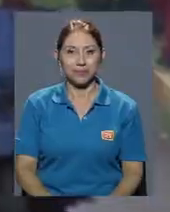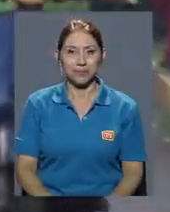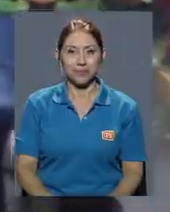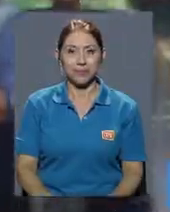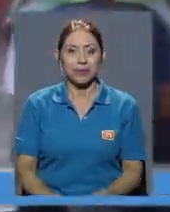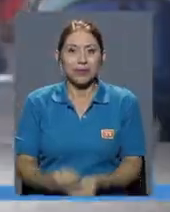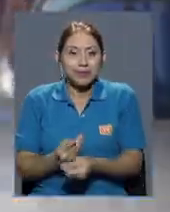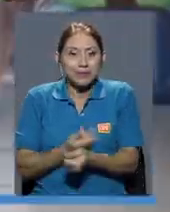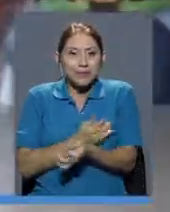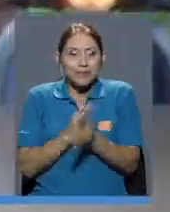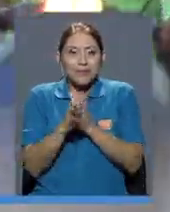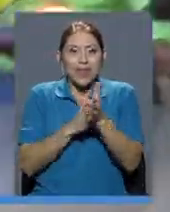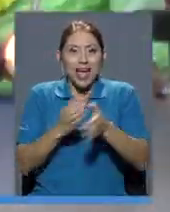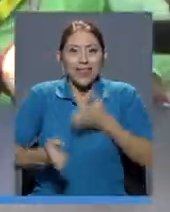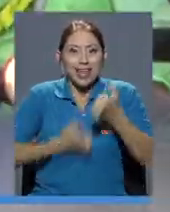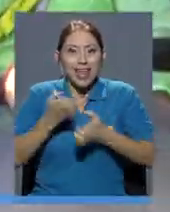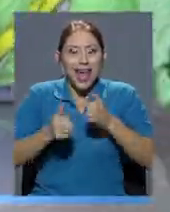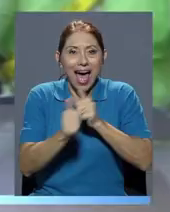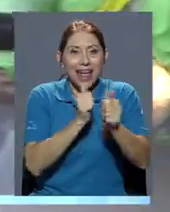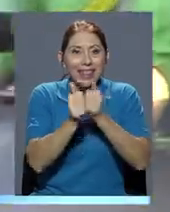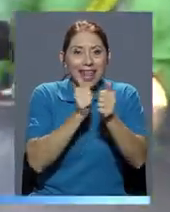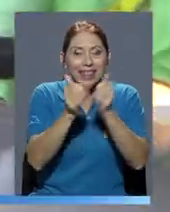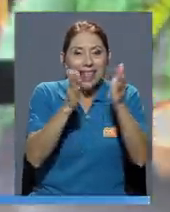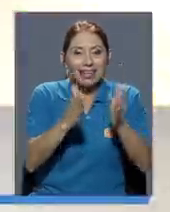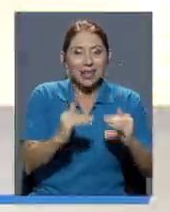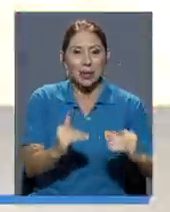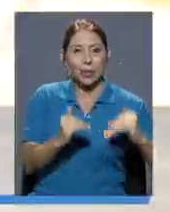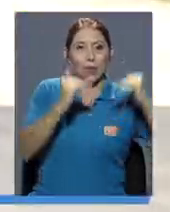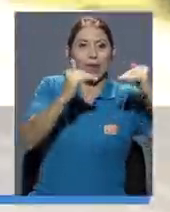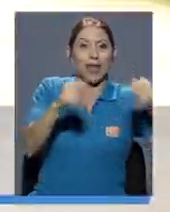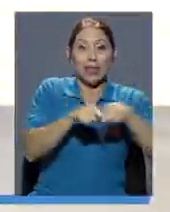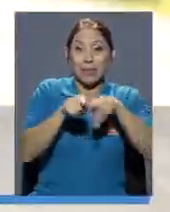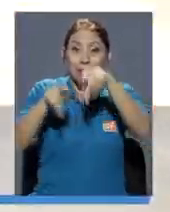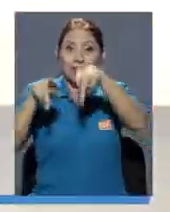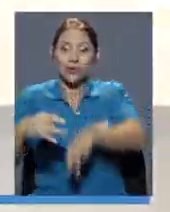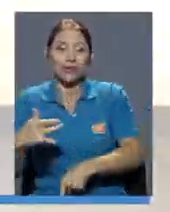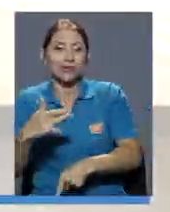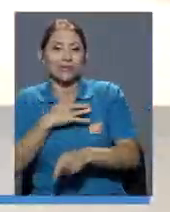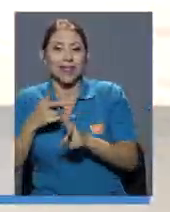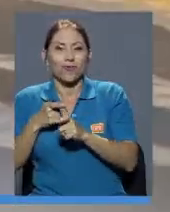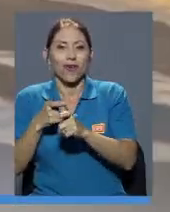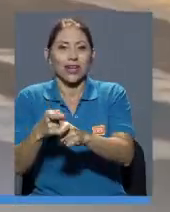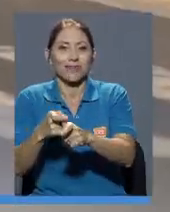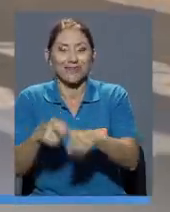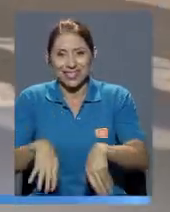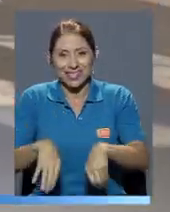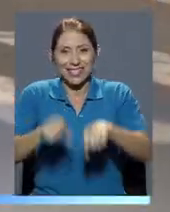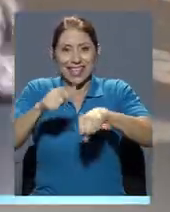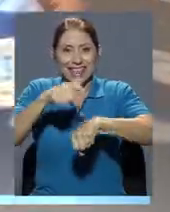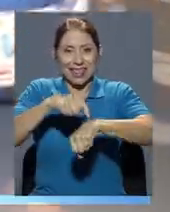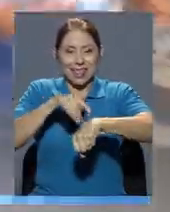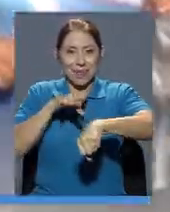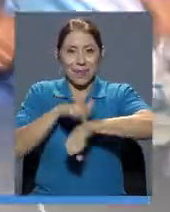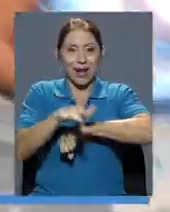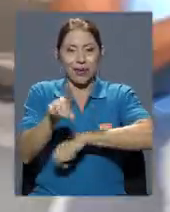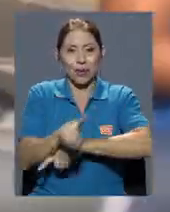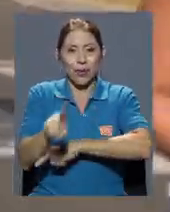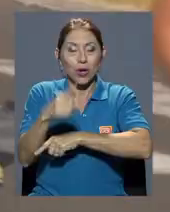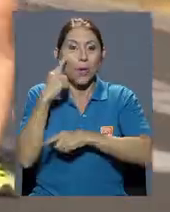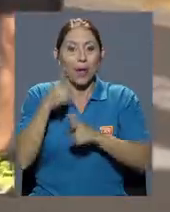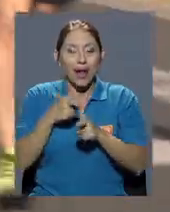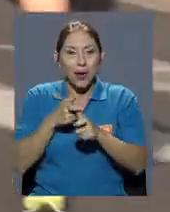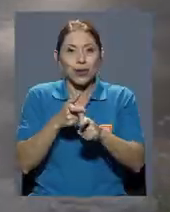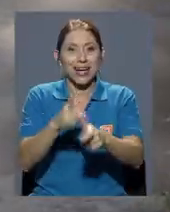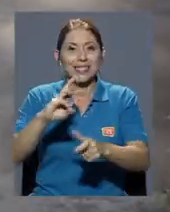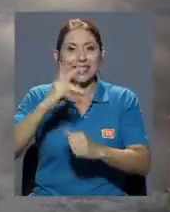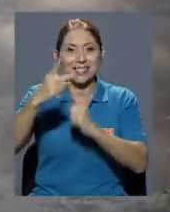La adrenalina de los atletas de élite y el entusiasmo de los amantes del running se dieron cita muy temprano este domingo para correr la sexta